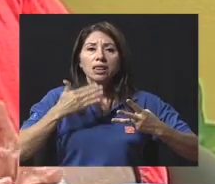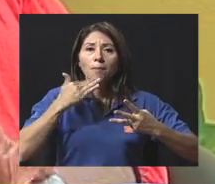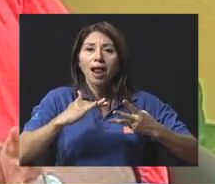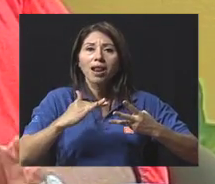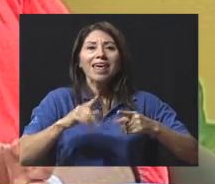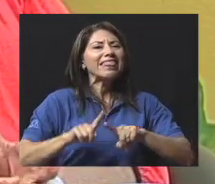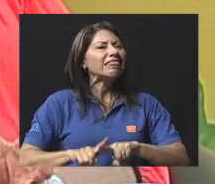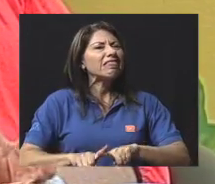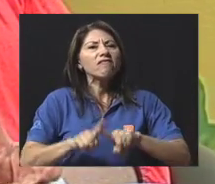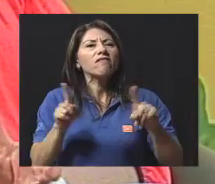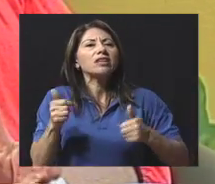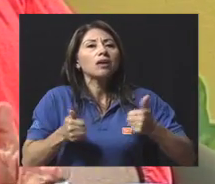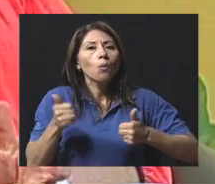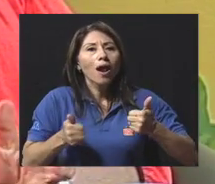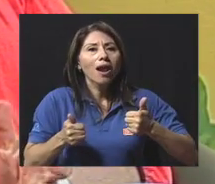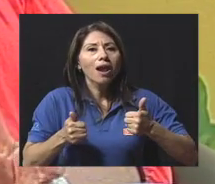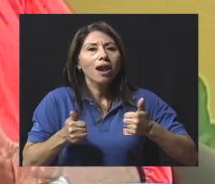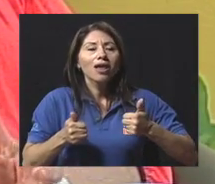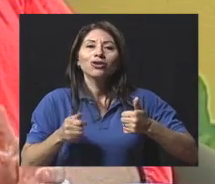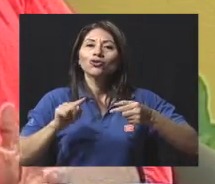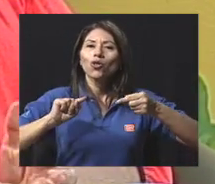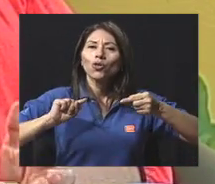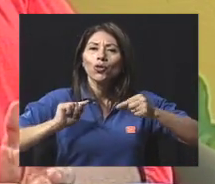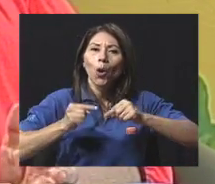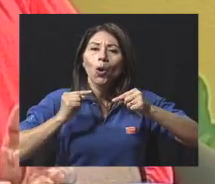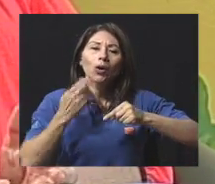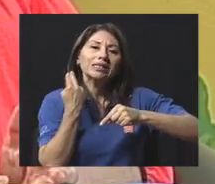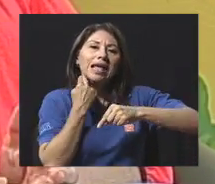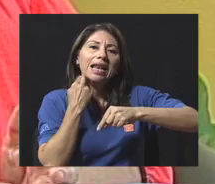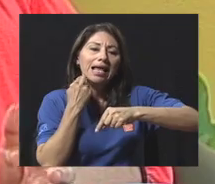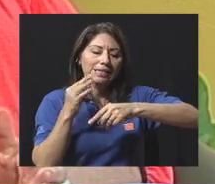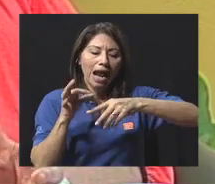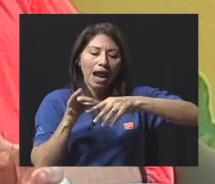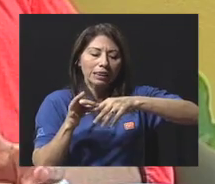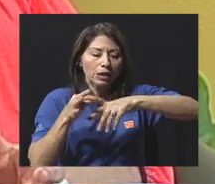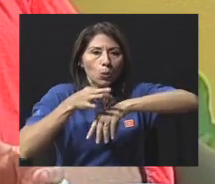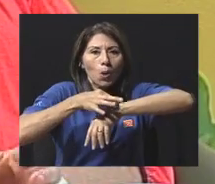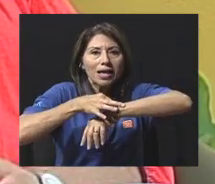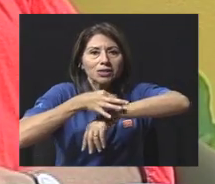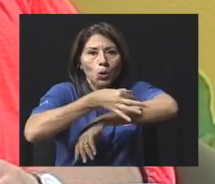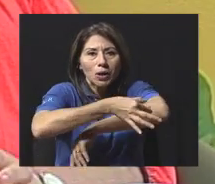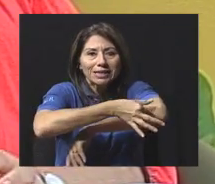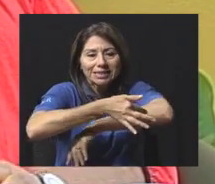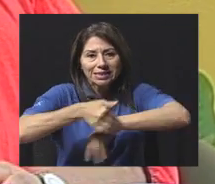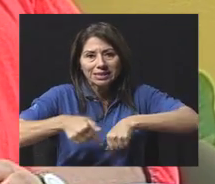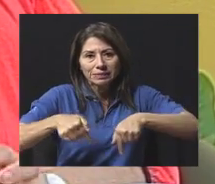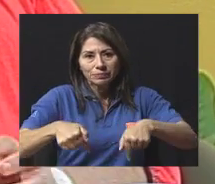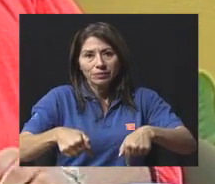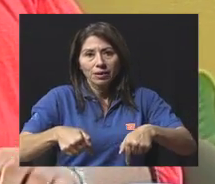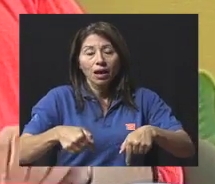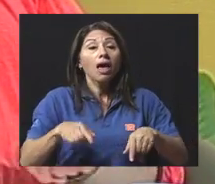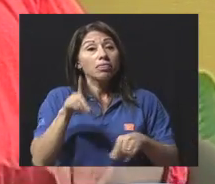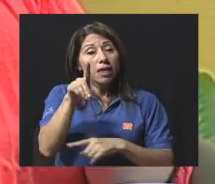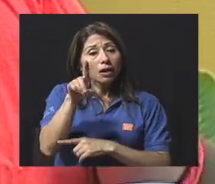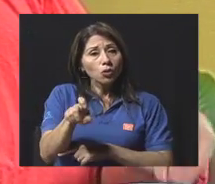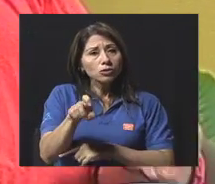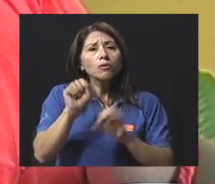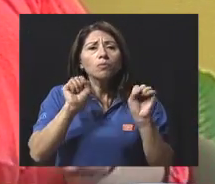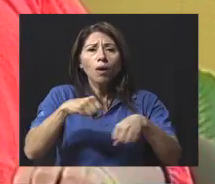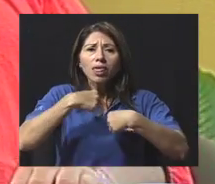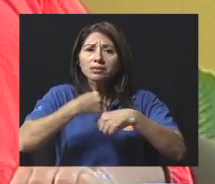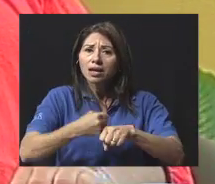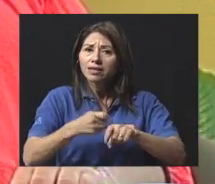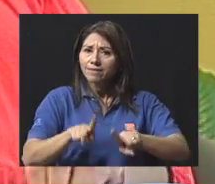dolores álgicos de las articulaciones el diagnóstico se puede hacer de diferentes maneras se puede detectar el